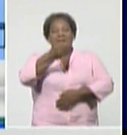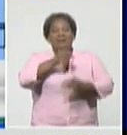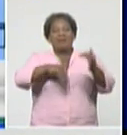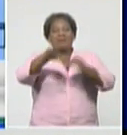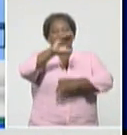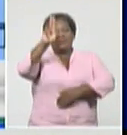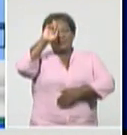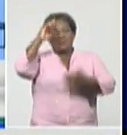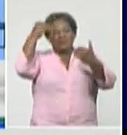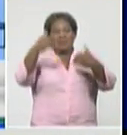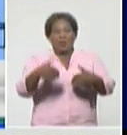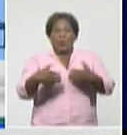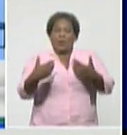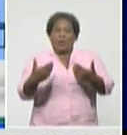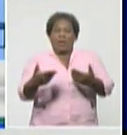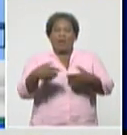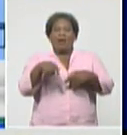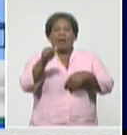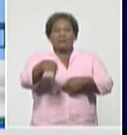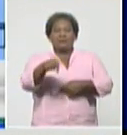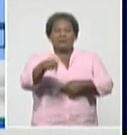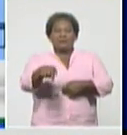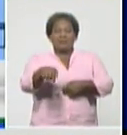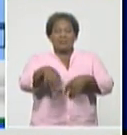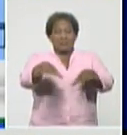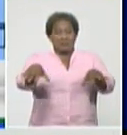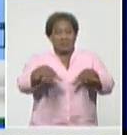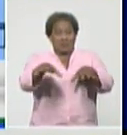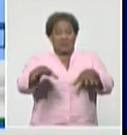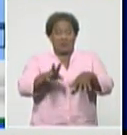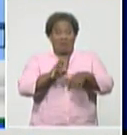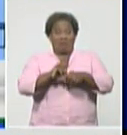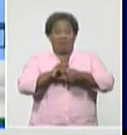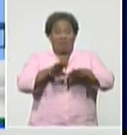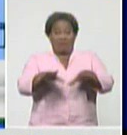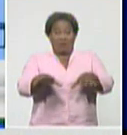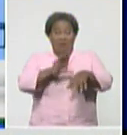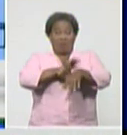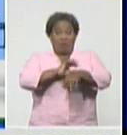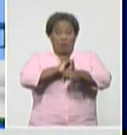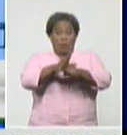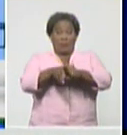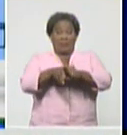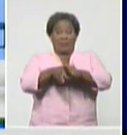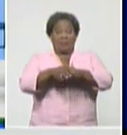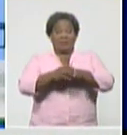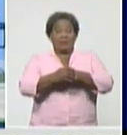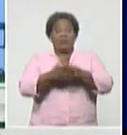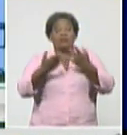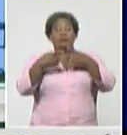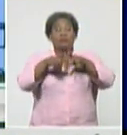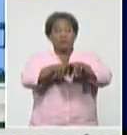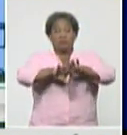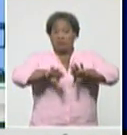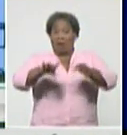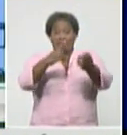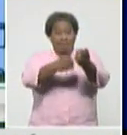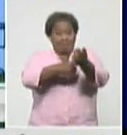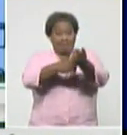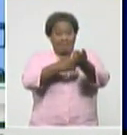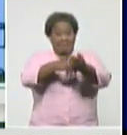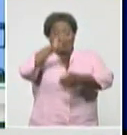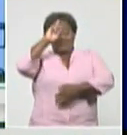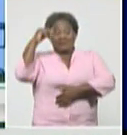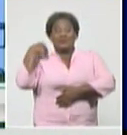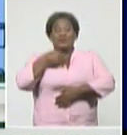la actualización de la situación epidemiológica del país frente a la COVID-19. Nos acompaña, como ya es habitual, el doctor Francisco